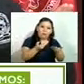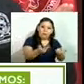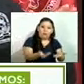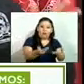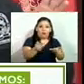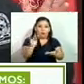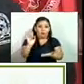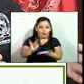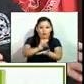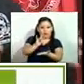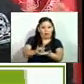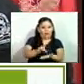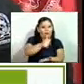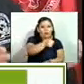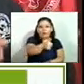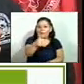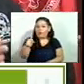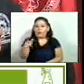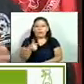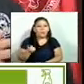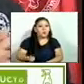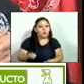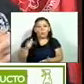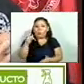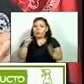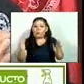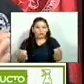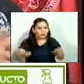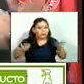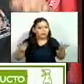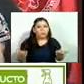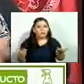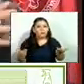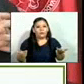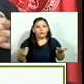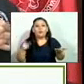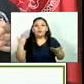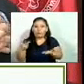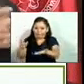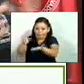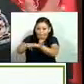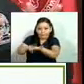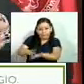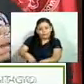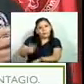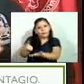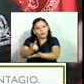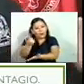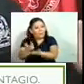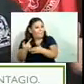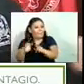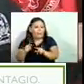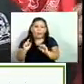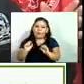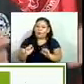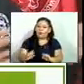que como una tablet a cada estudiante que no cuenta hoy por hoy y que está inscrito en la universidad pero no pudo continuar las clases debido